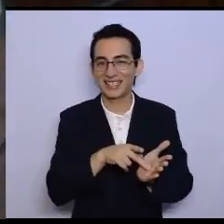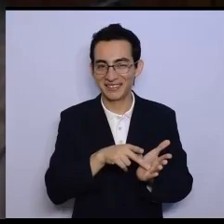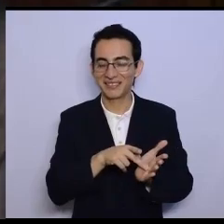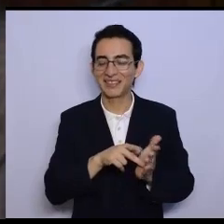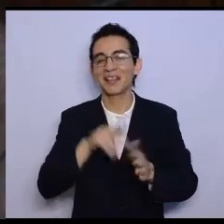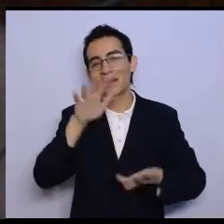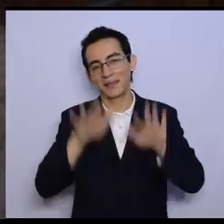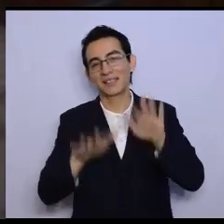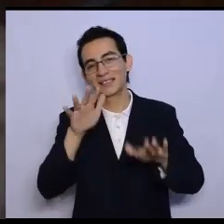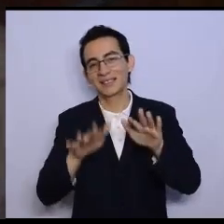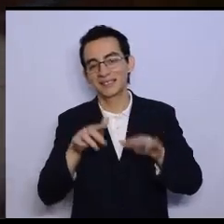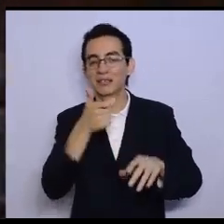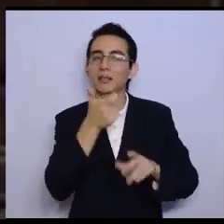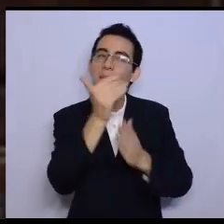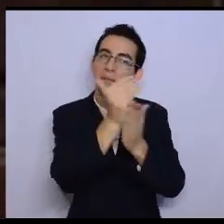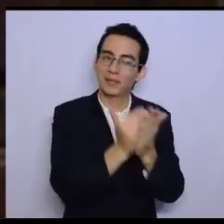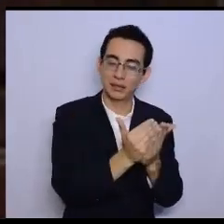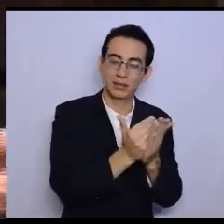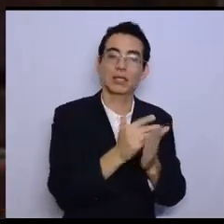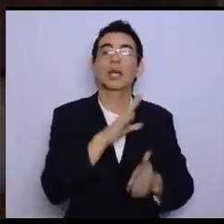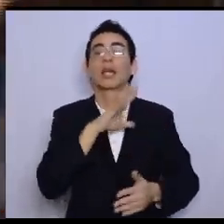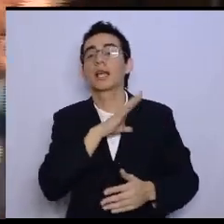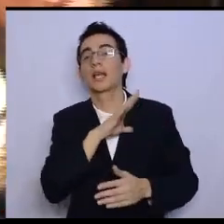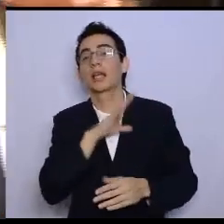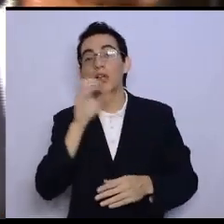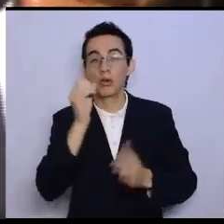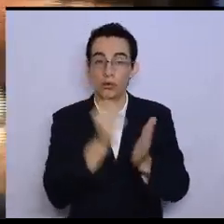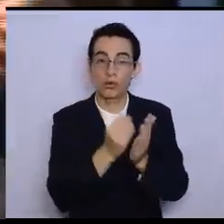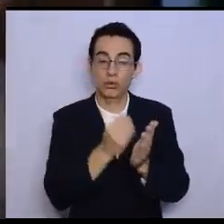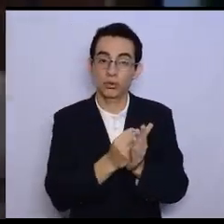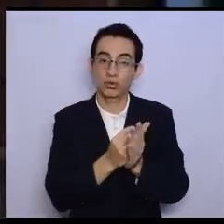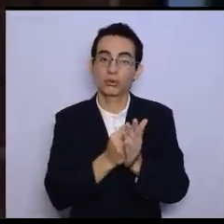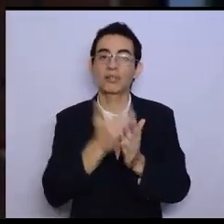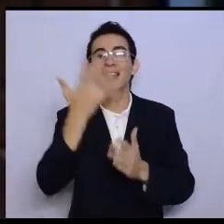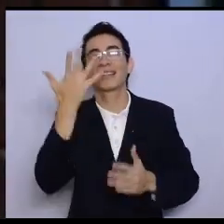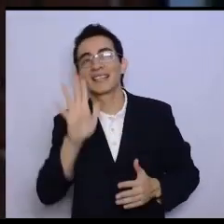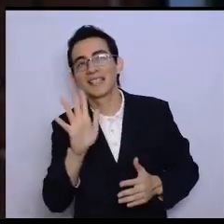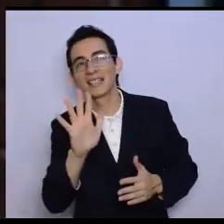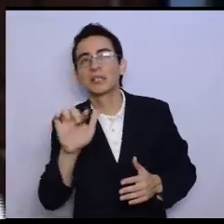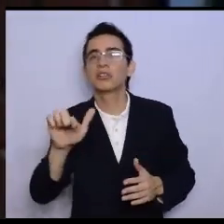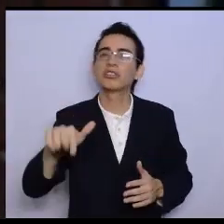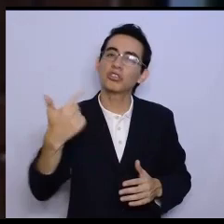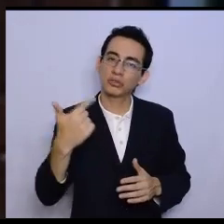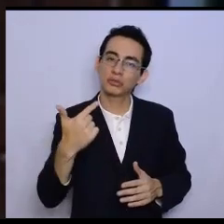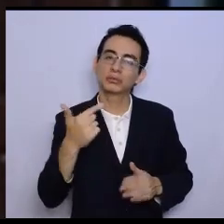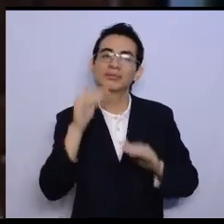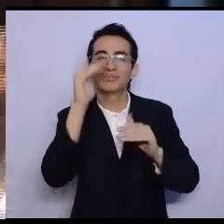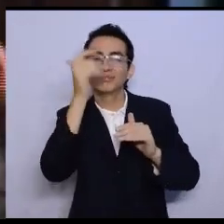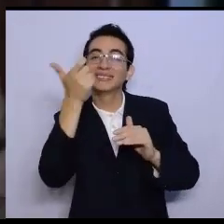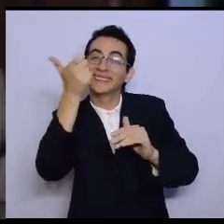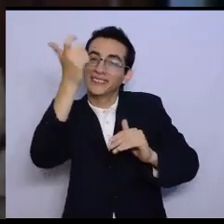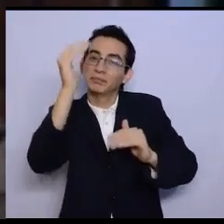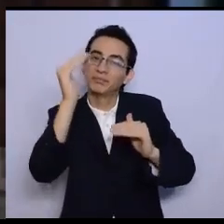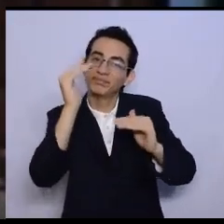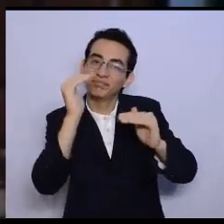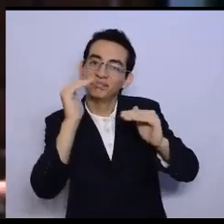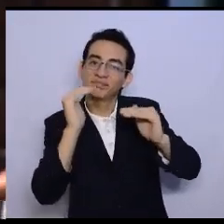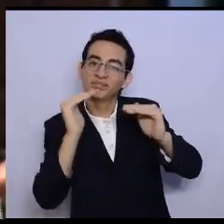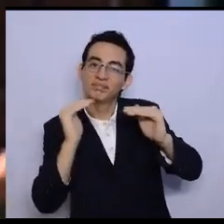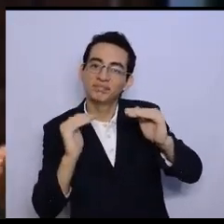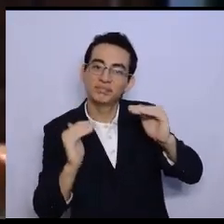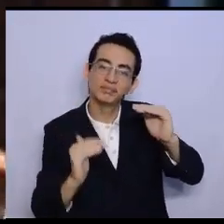Vale menos el kilo. Hay oro de 10 quilates, 12 quilates todavía. Vale menos. Hay oro de 10